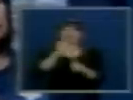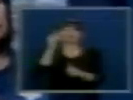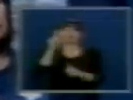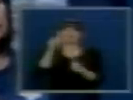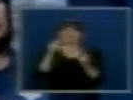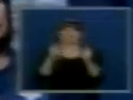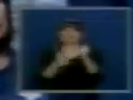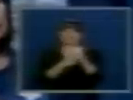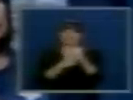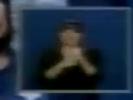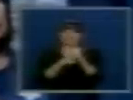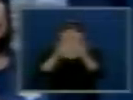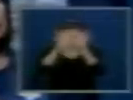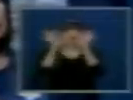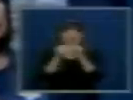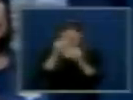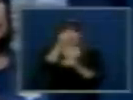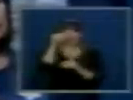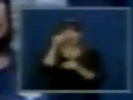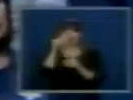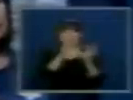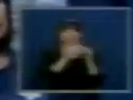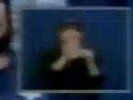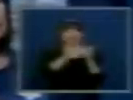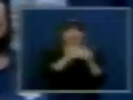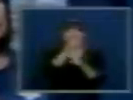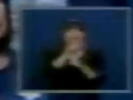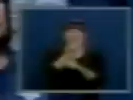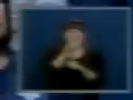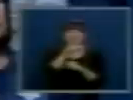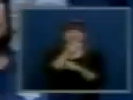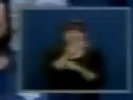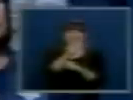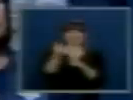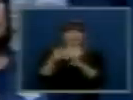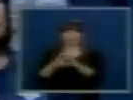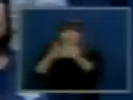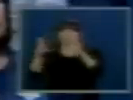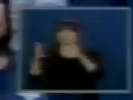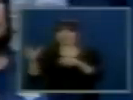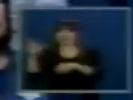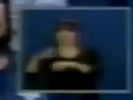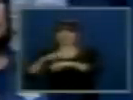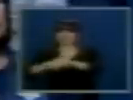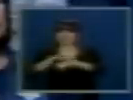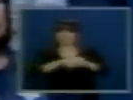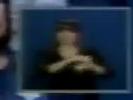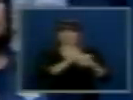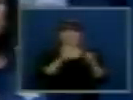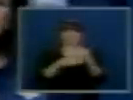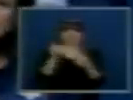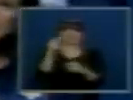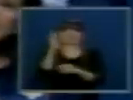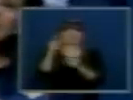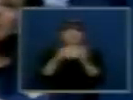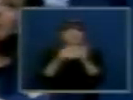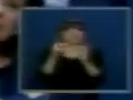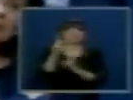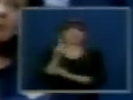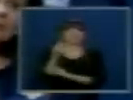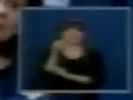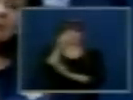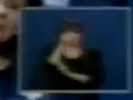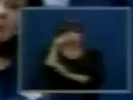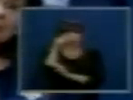año 2013. Esto significa casi 16.000 kilos de cocaína, más de 3 millones